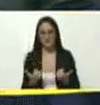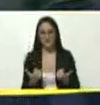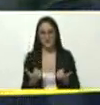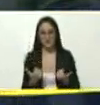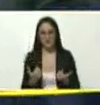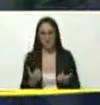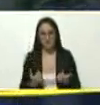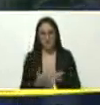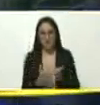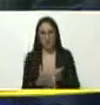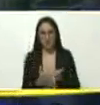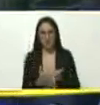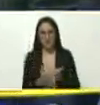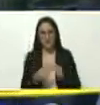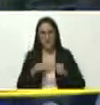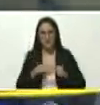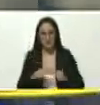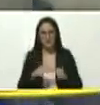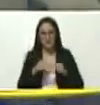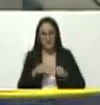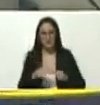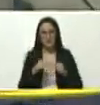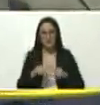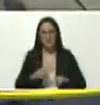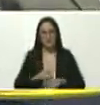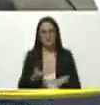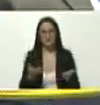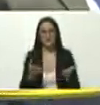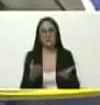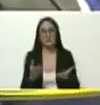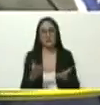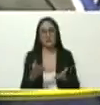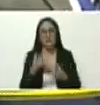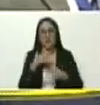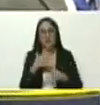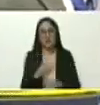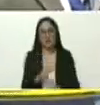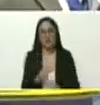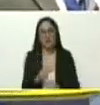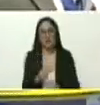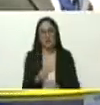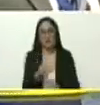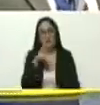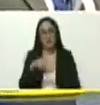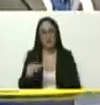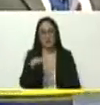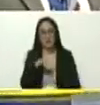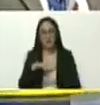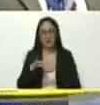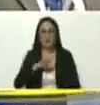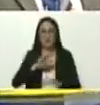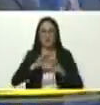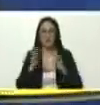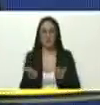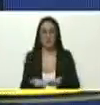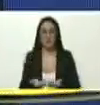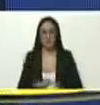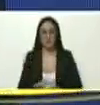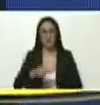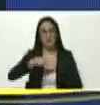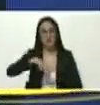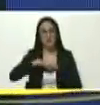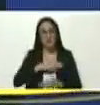sumados para seguir garantizando el suministro confiable a los pueblos del mundo. Nosotros